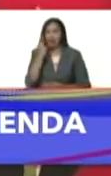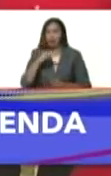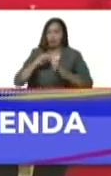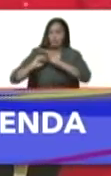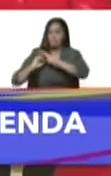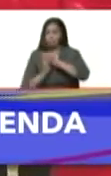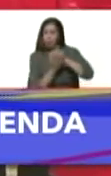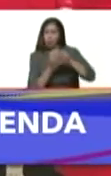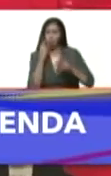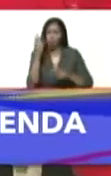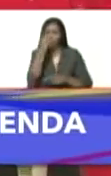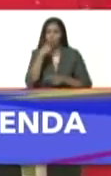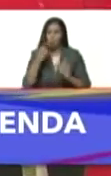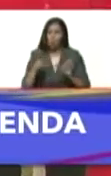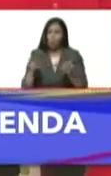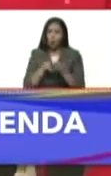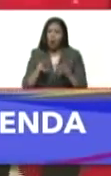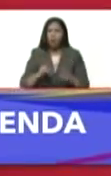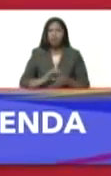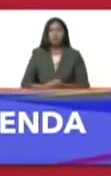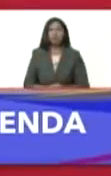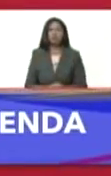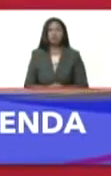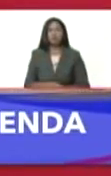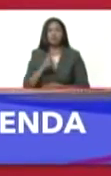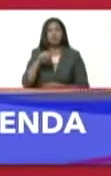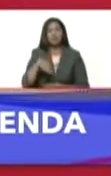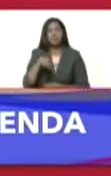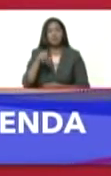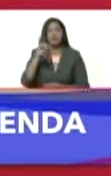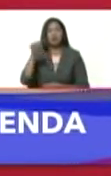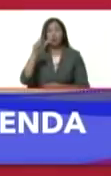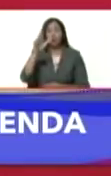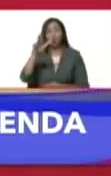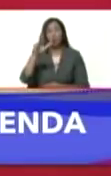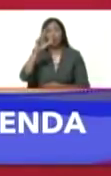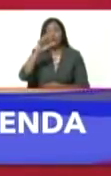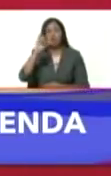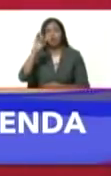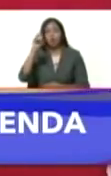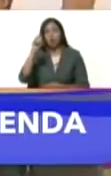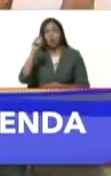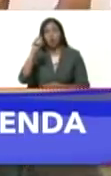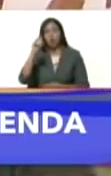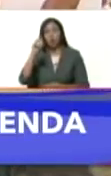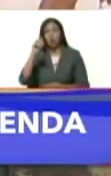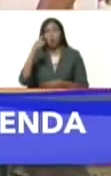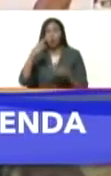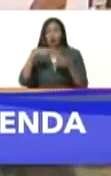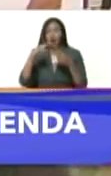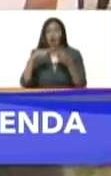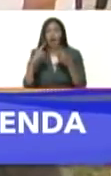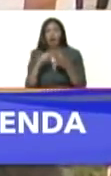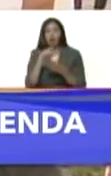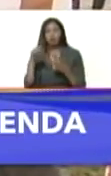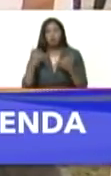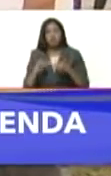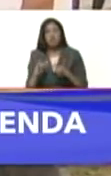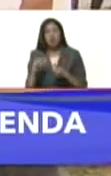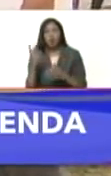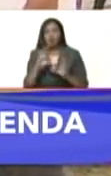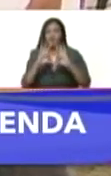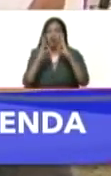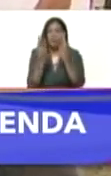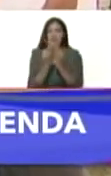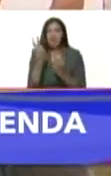cuarto bate. Y aquí tengo a Julio Angulo, a Yadira Hernández, a sus hijos,